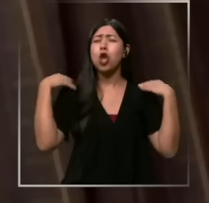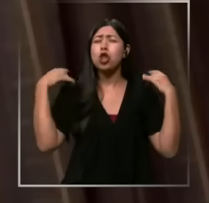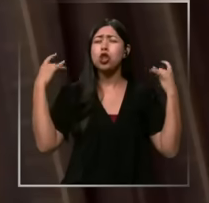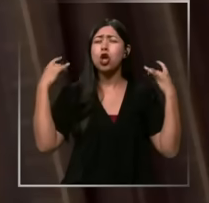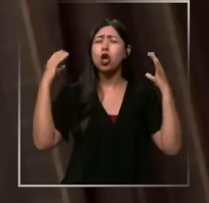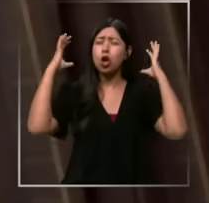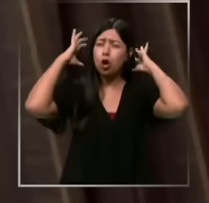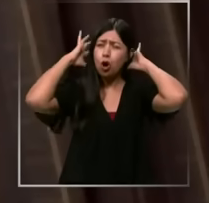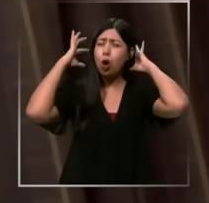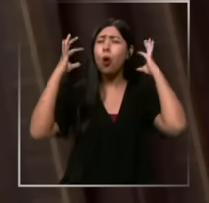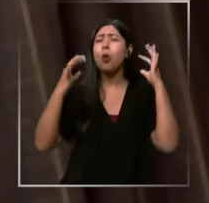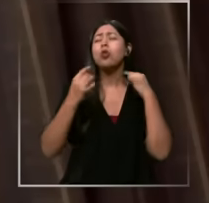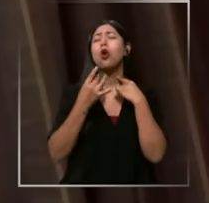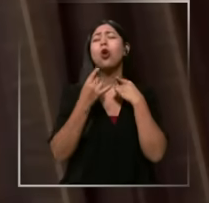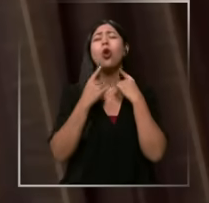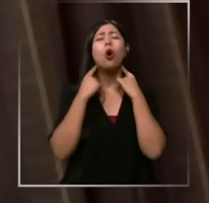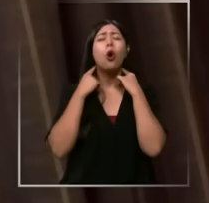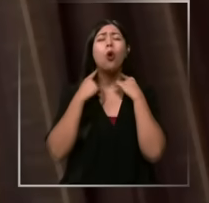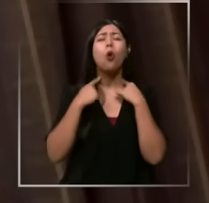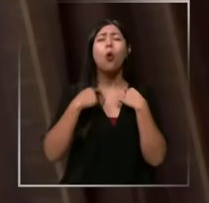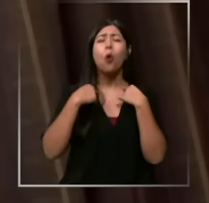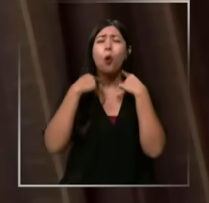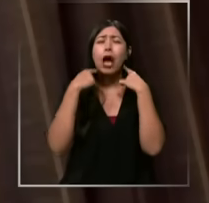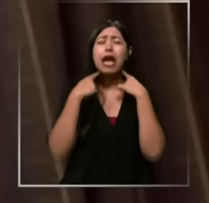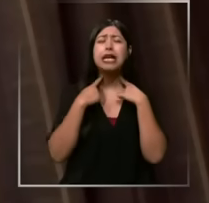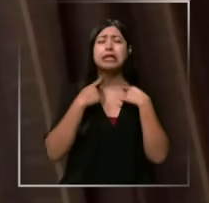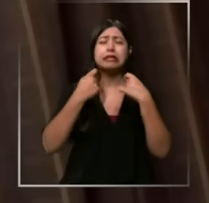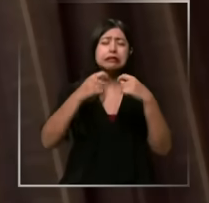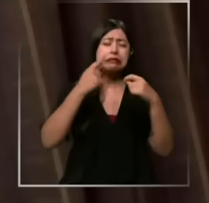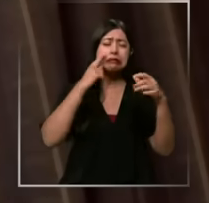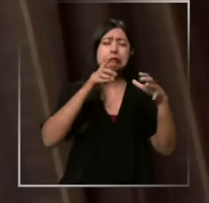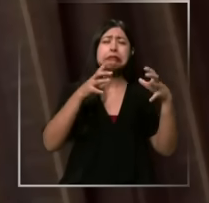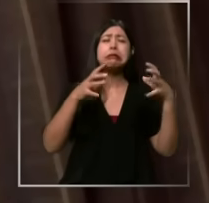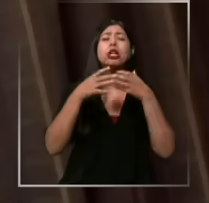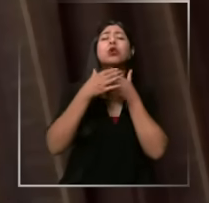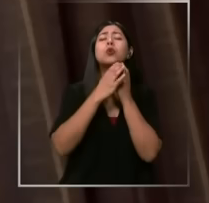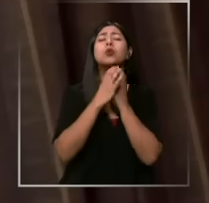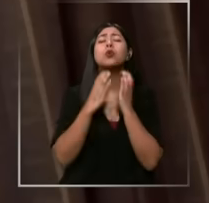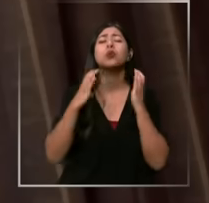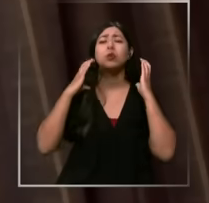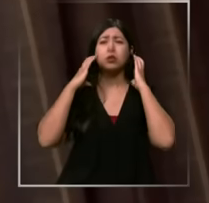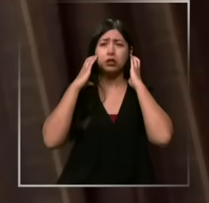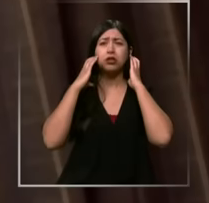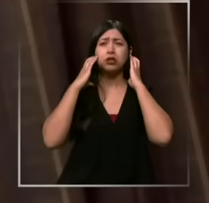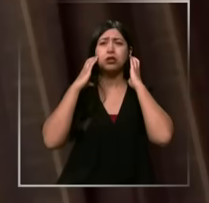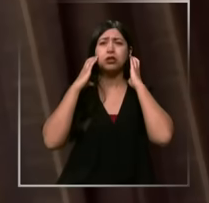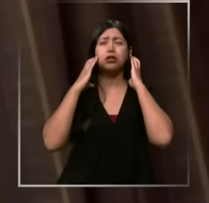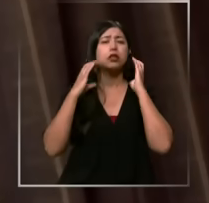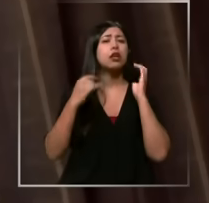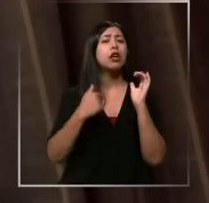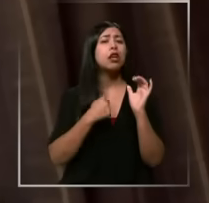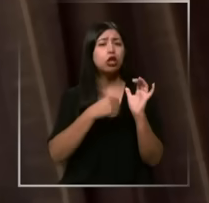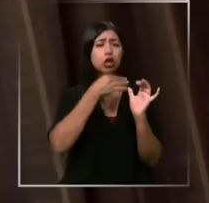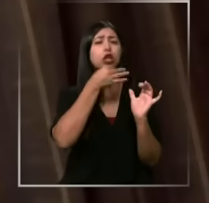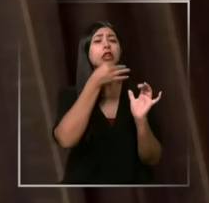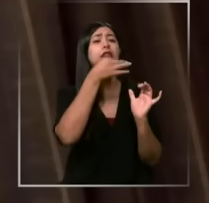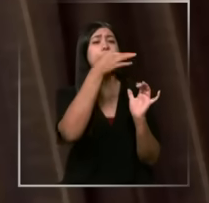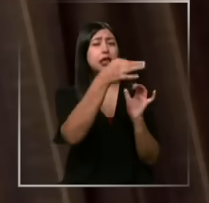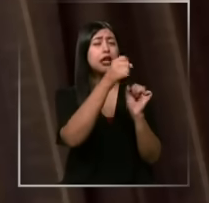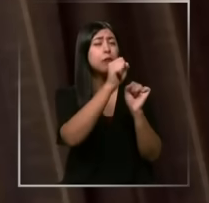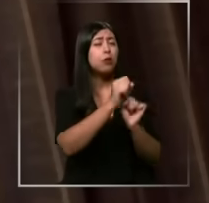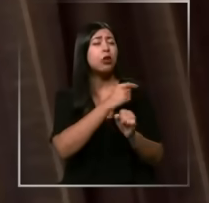en el cuello, entonces lo intentamos acomodar, le pusimos un cuello cervical, yo le dije que puede que